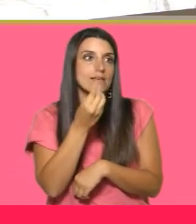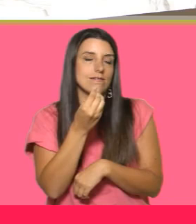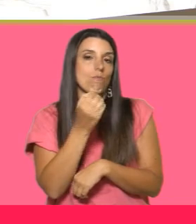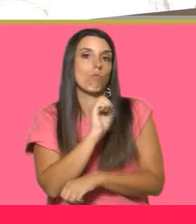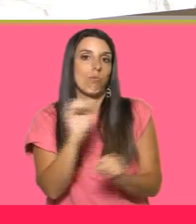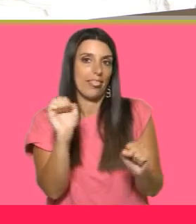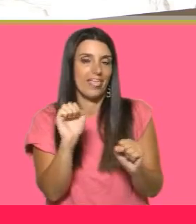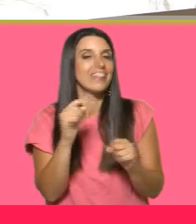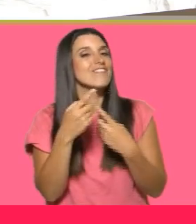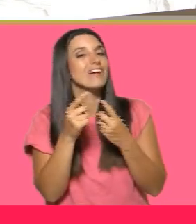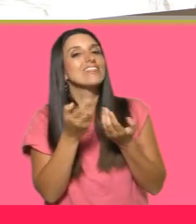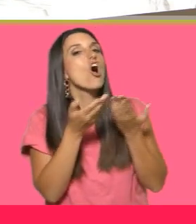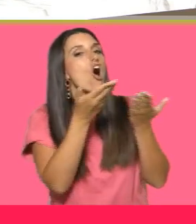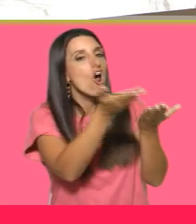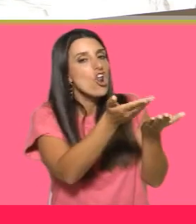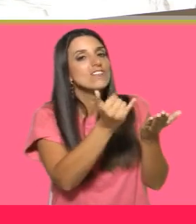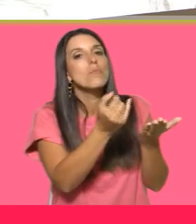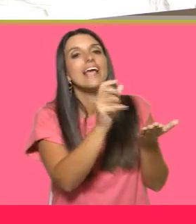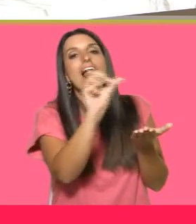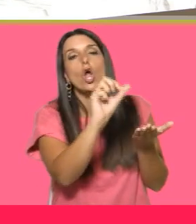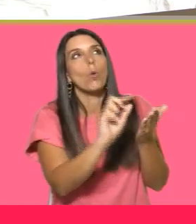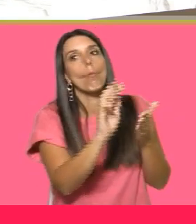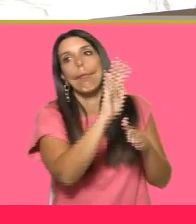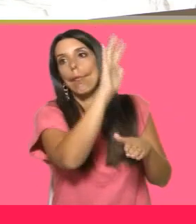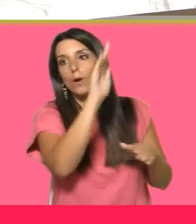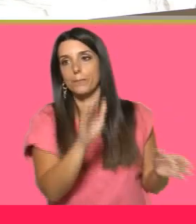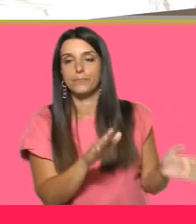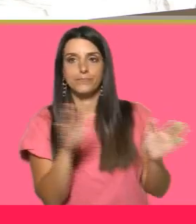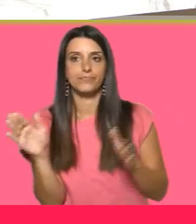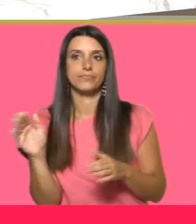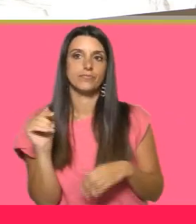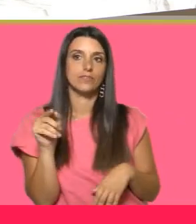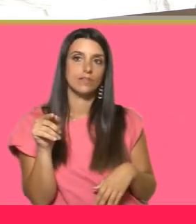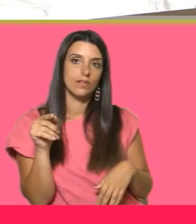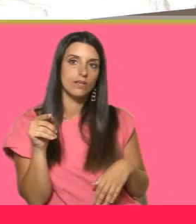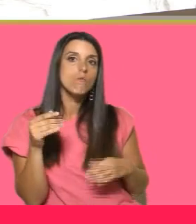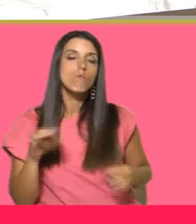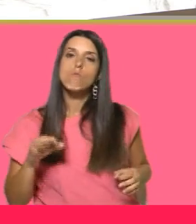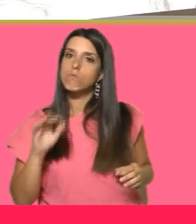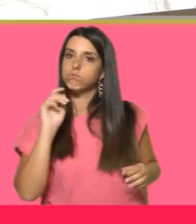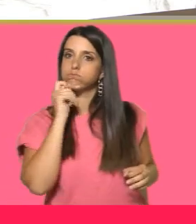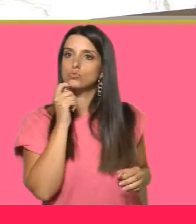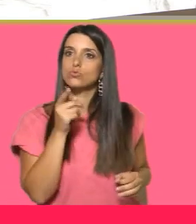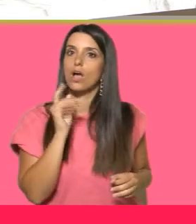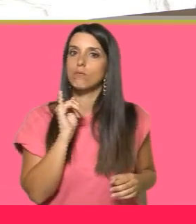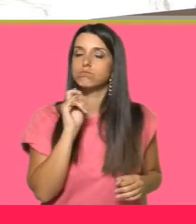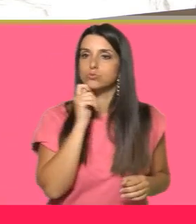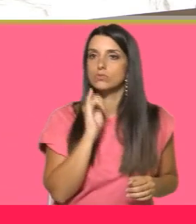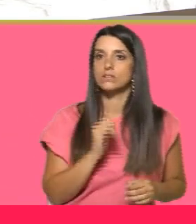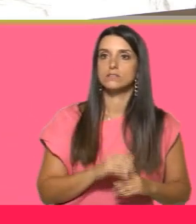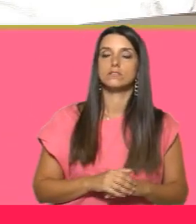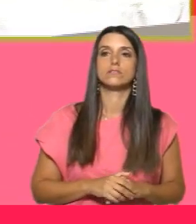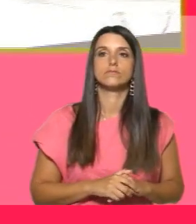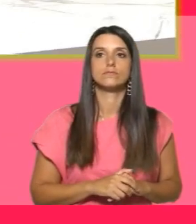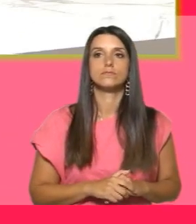lo que hacemos cuando ponemos en el horno. Entonces ahí vamos a ir poniendo. buenísima queda. Perfecto. Las